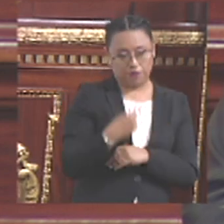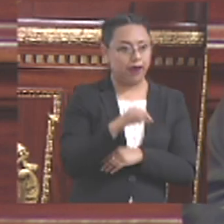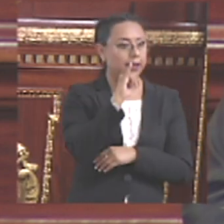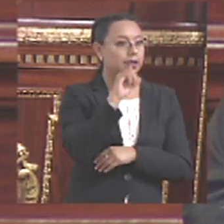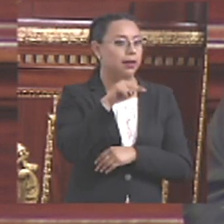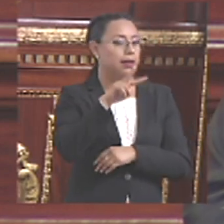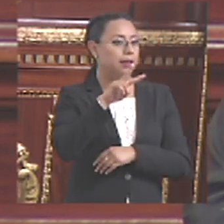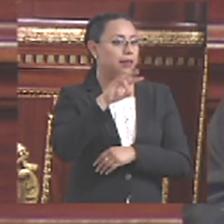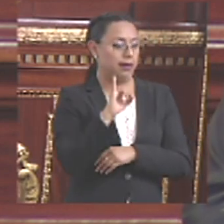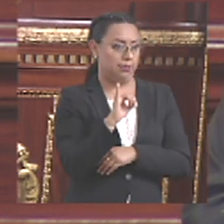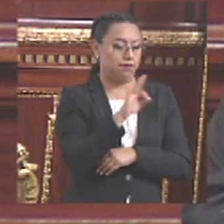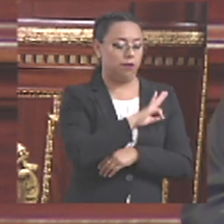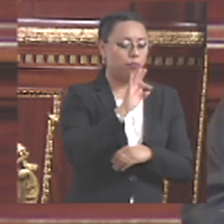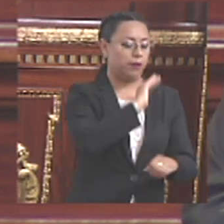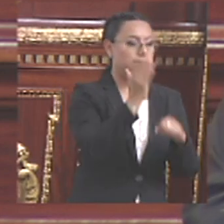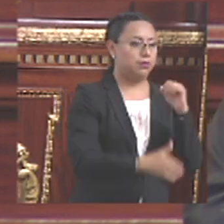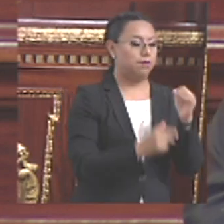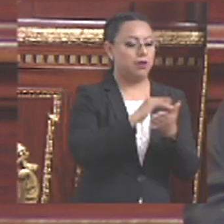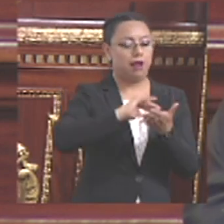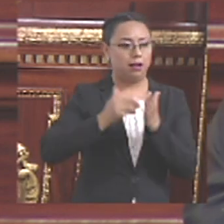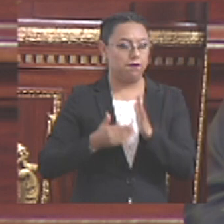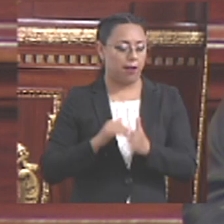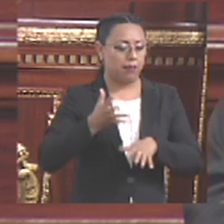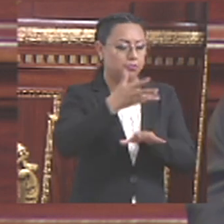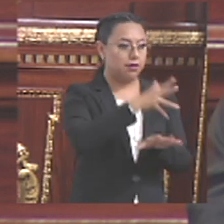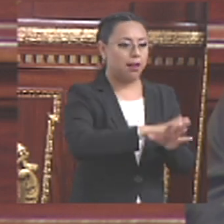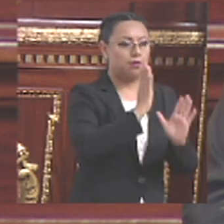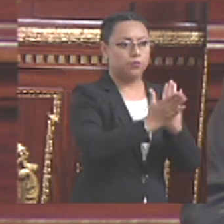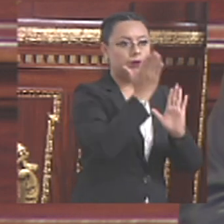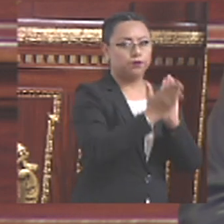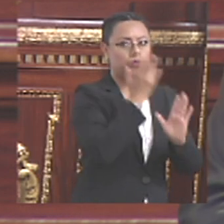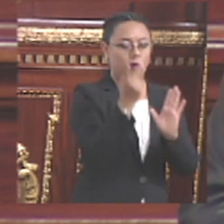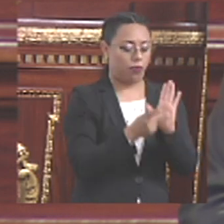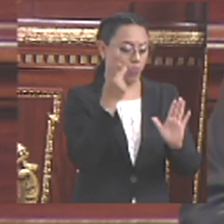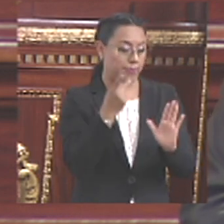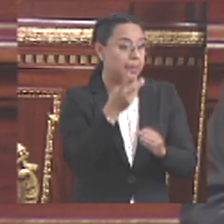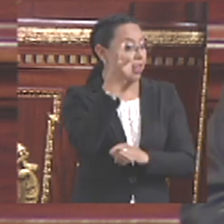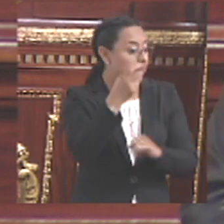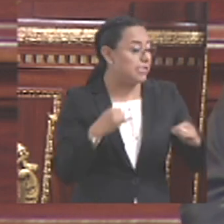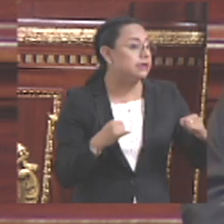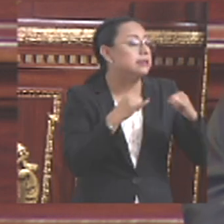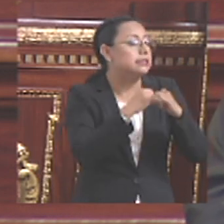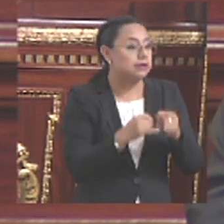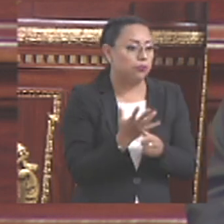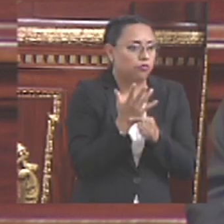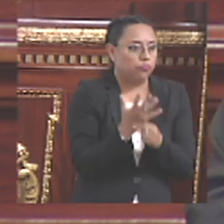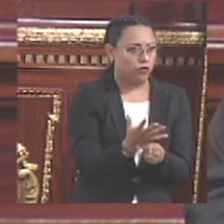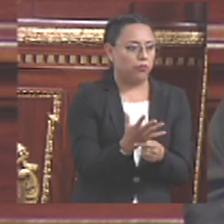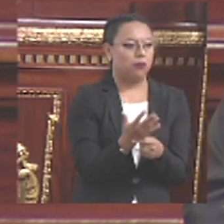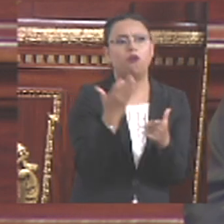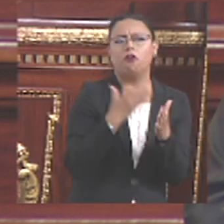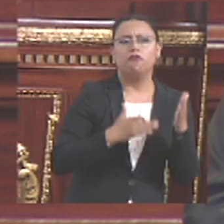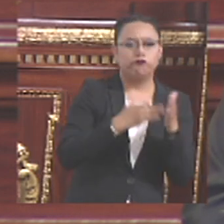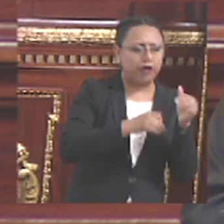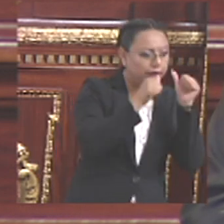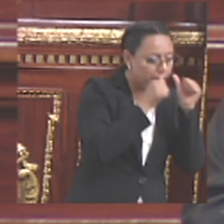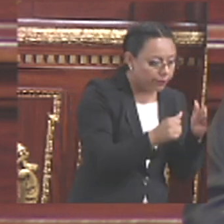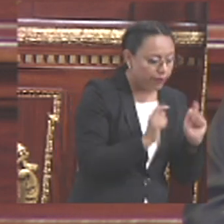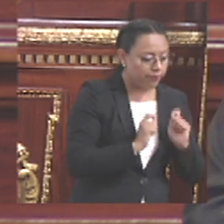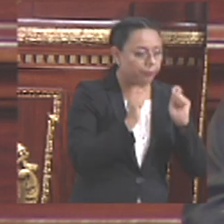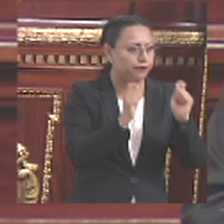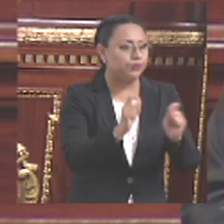Vivienda termine con el Plan Integral de Reconstrucción, y que dicho instituto señaló que se tienen pendientes la atención y entrega